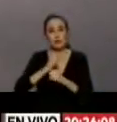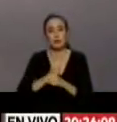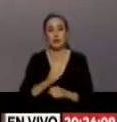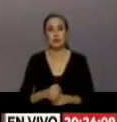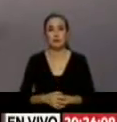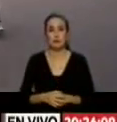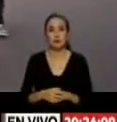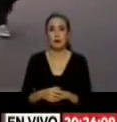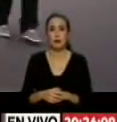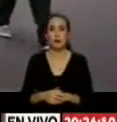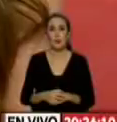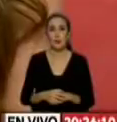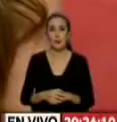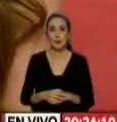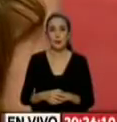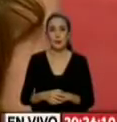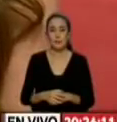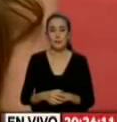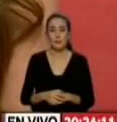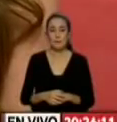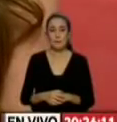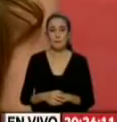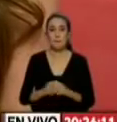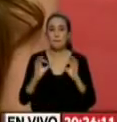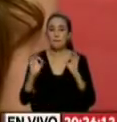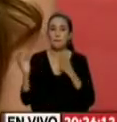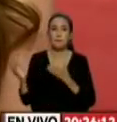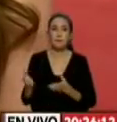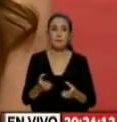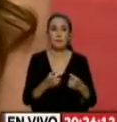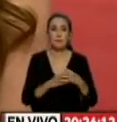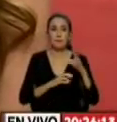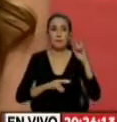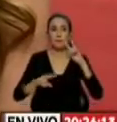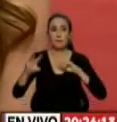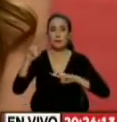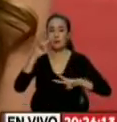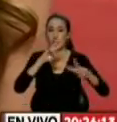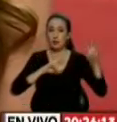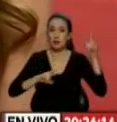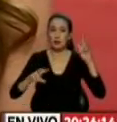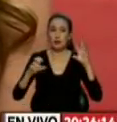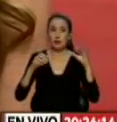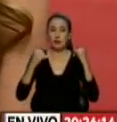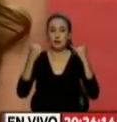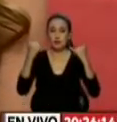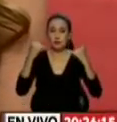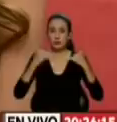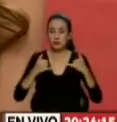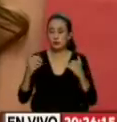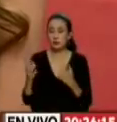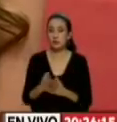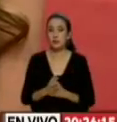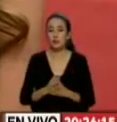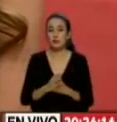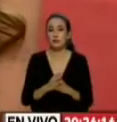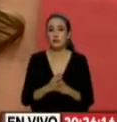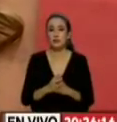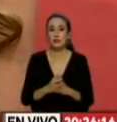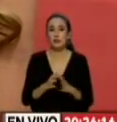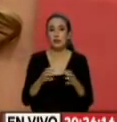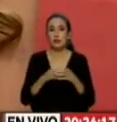Fanny Lara, Telediario. Y precisamente para analizar esta demanda planteada desde el gobierno de